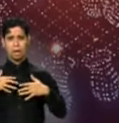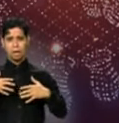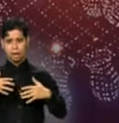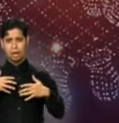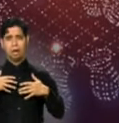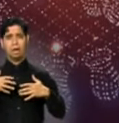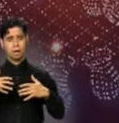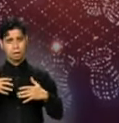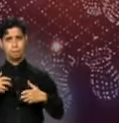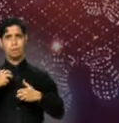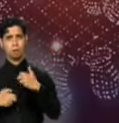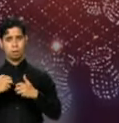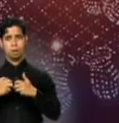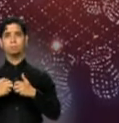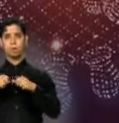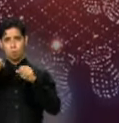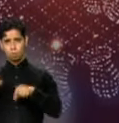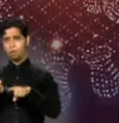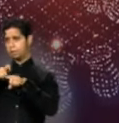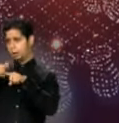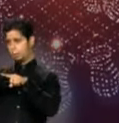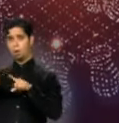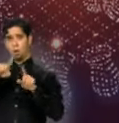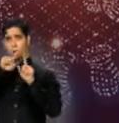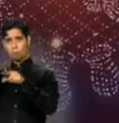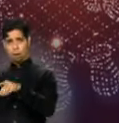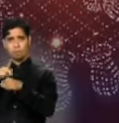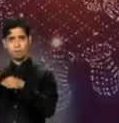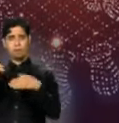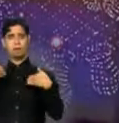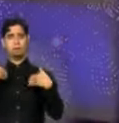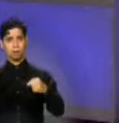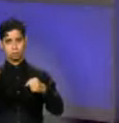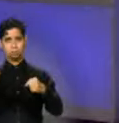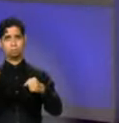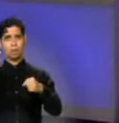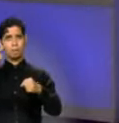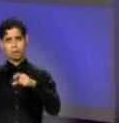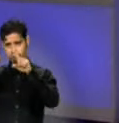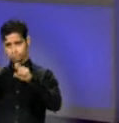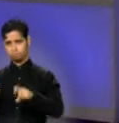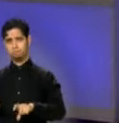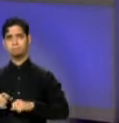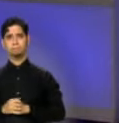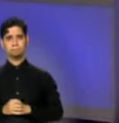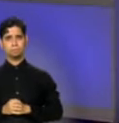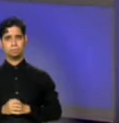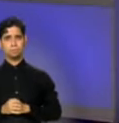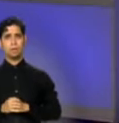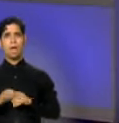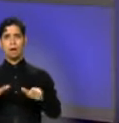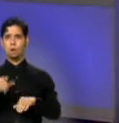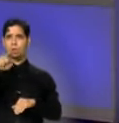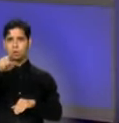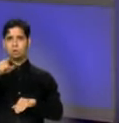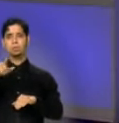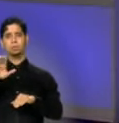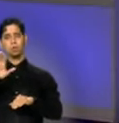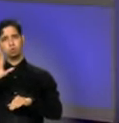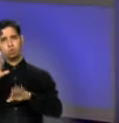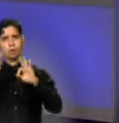comprometida, entonces llama o acude a un profesional de la salud para que te haga la prueba. Hazlo por ti, por